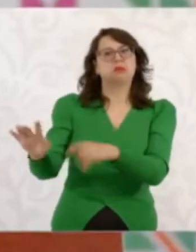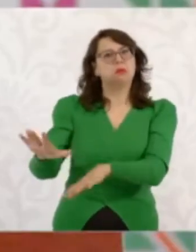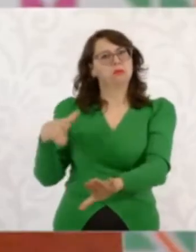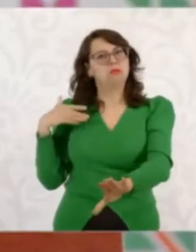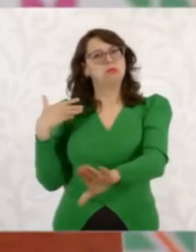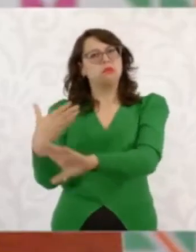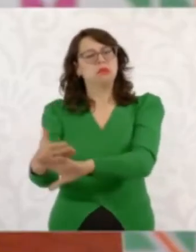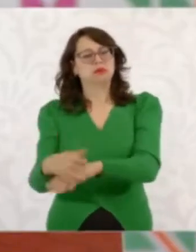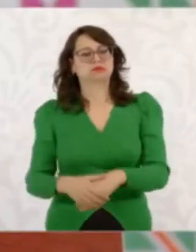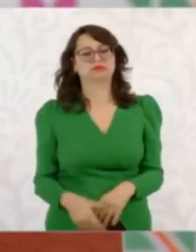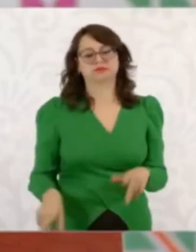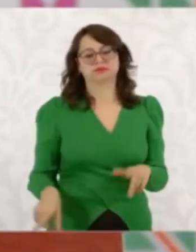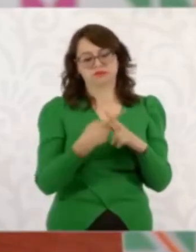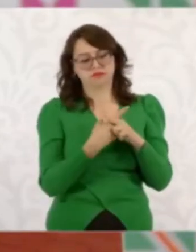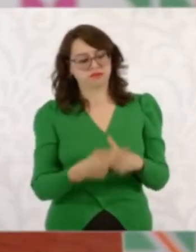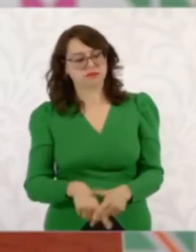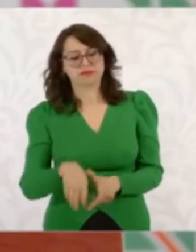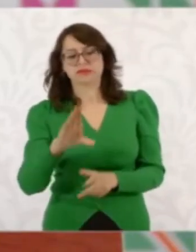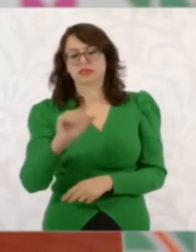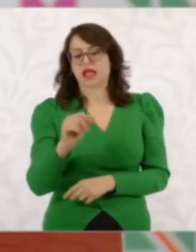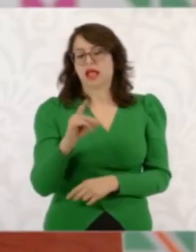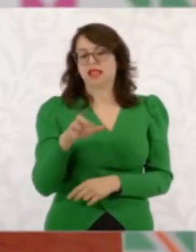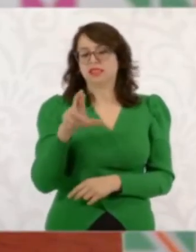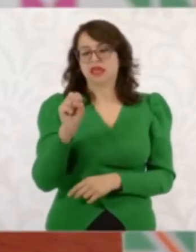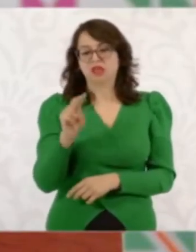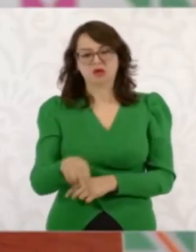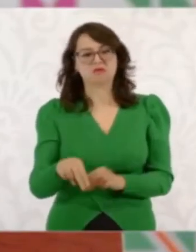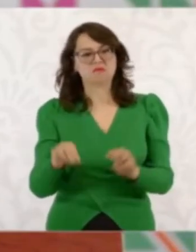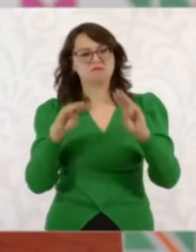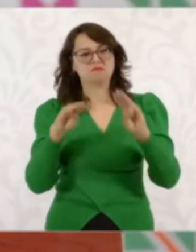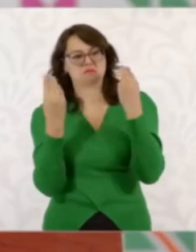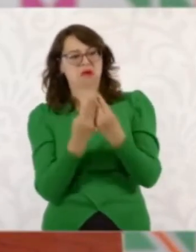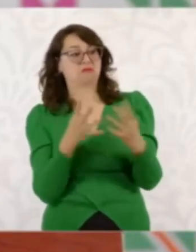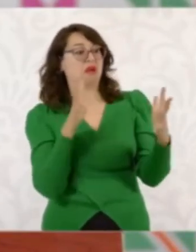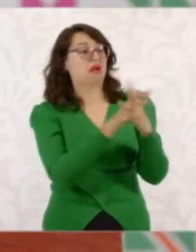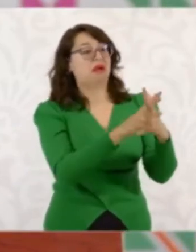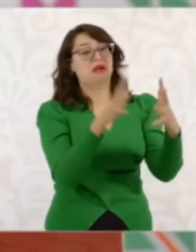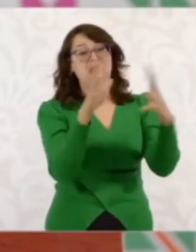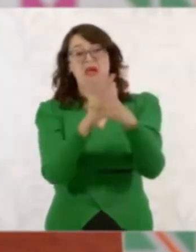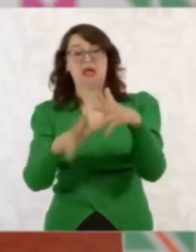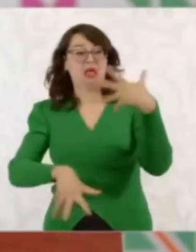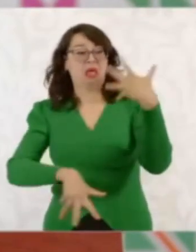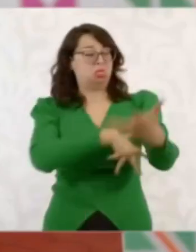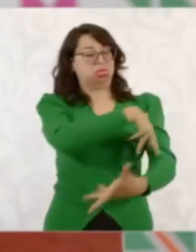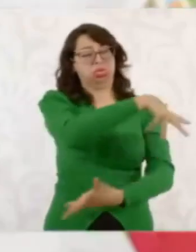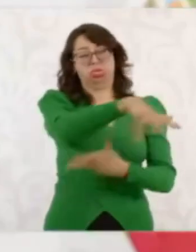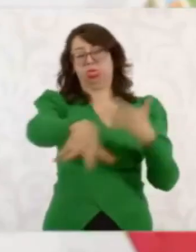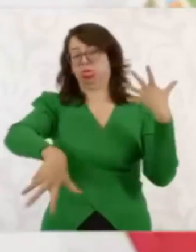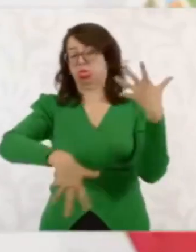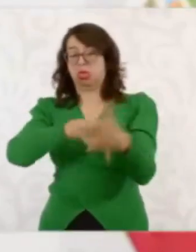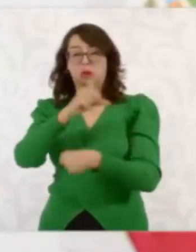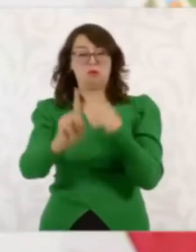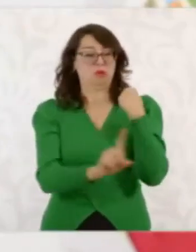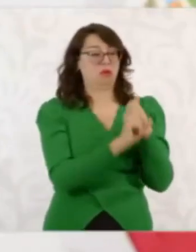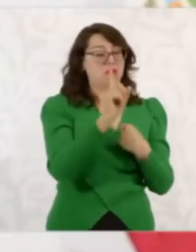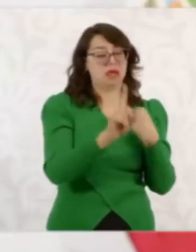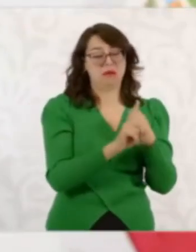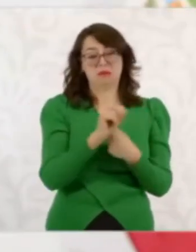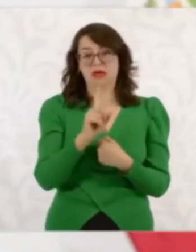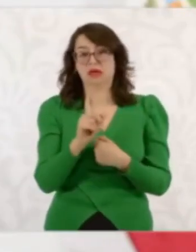Entra Calderón, la guerra contra el narco, la violencia en el país. Termina Calderón, entra